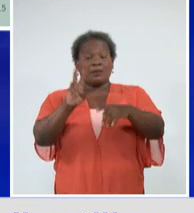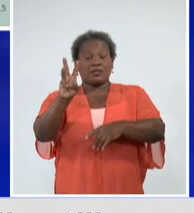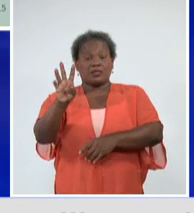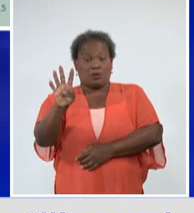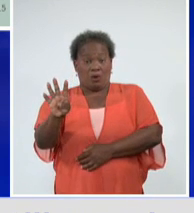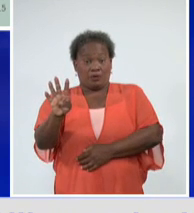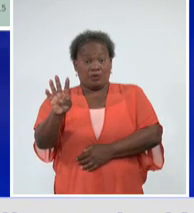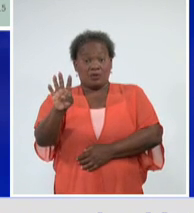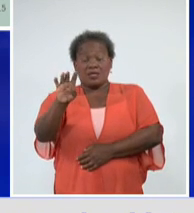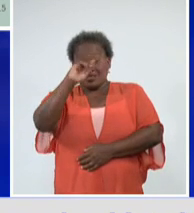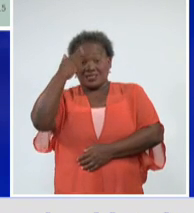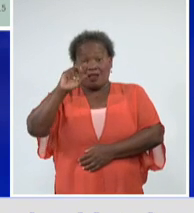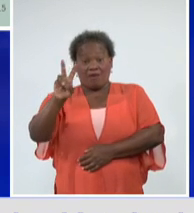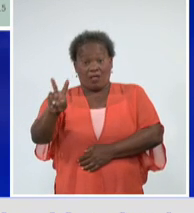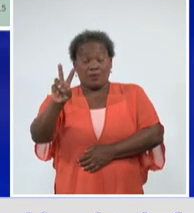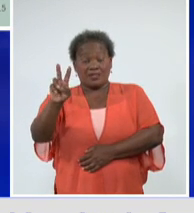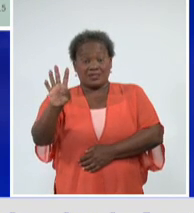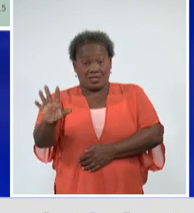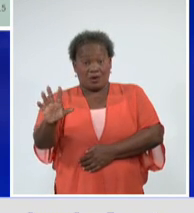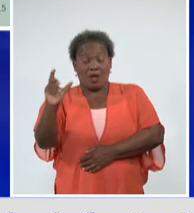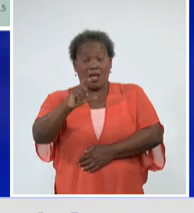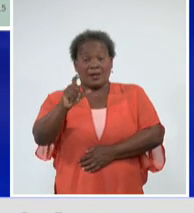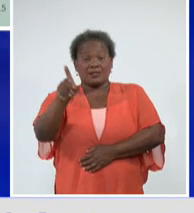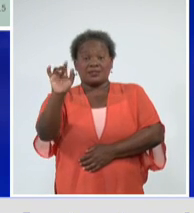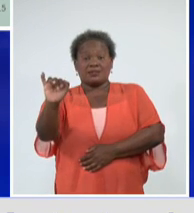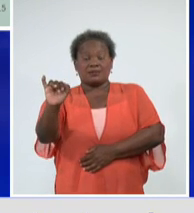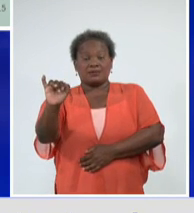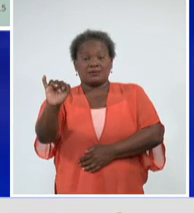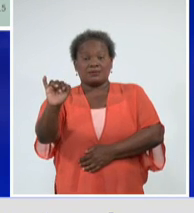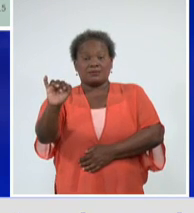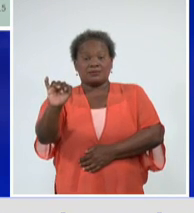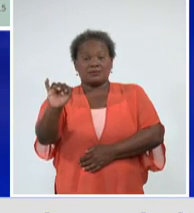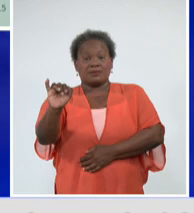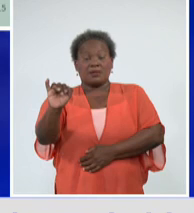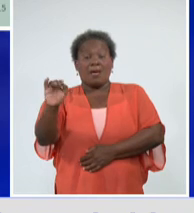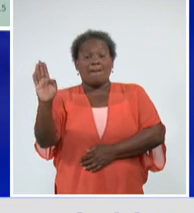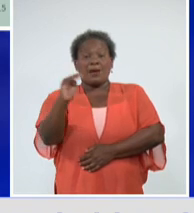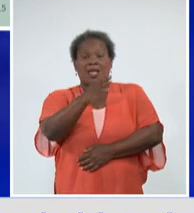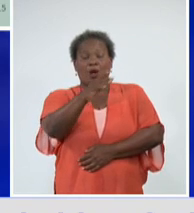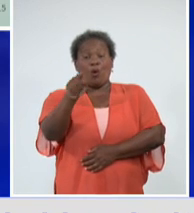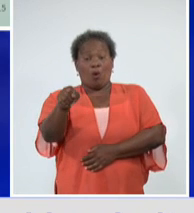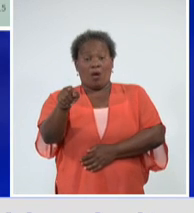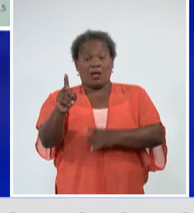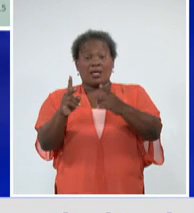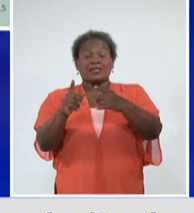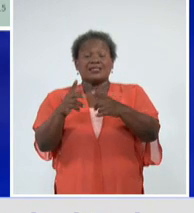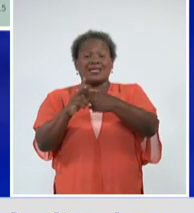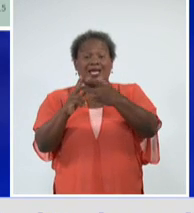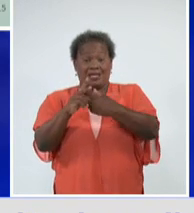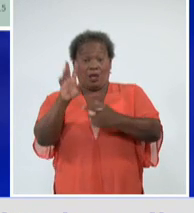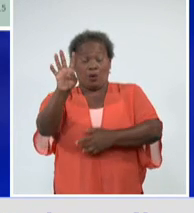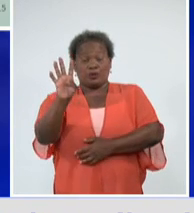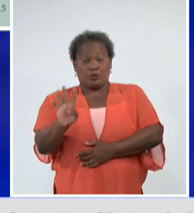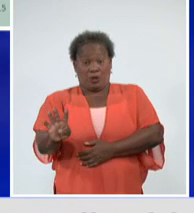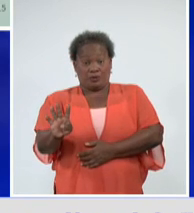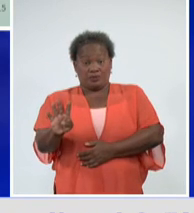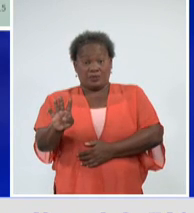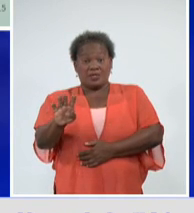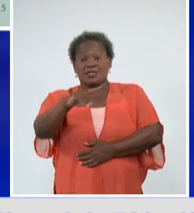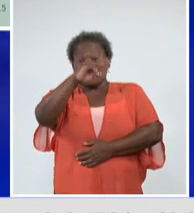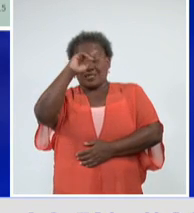Salvador 25, Caimanera 16, Baracoa y Yateras con 4 cada uno, San Antonio del